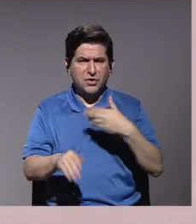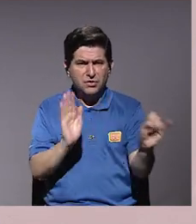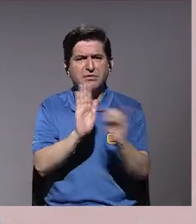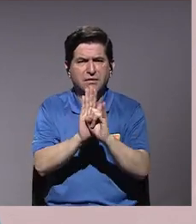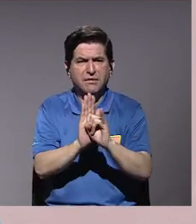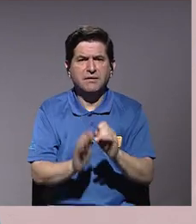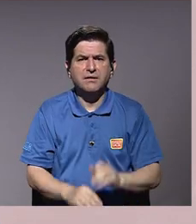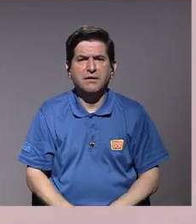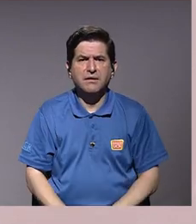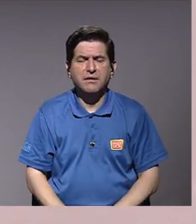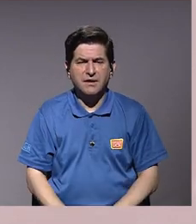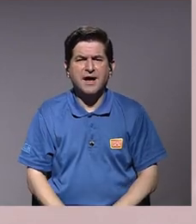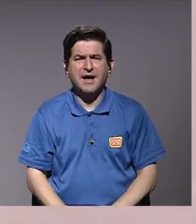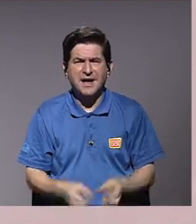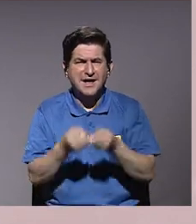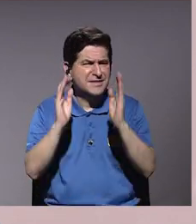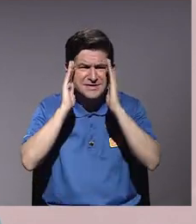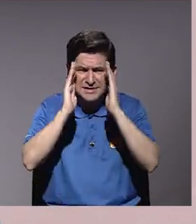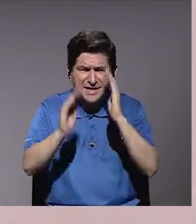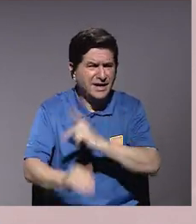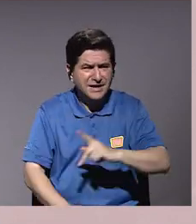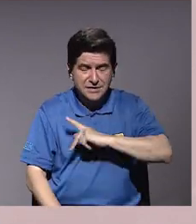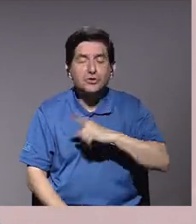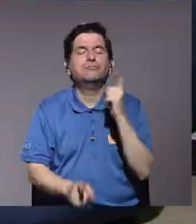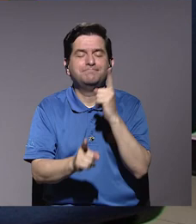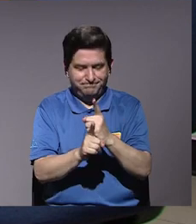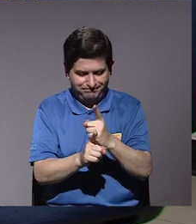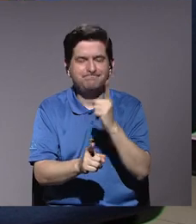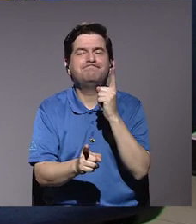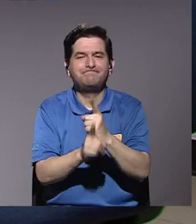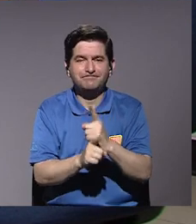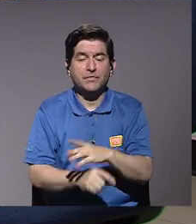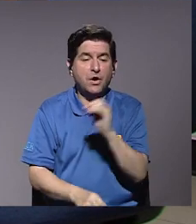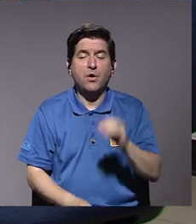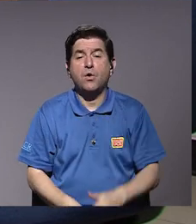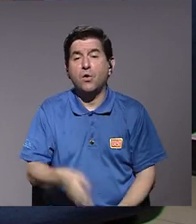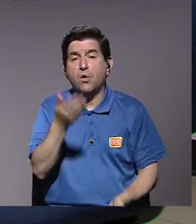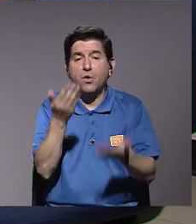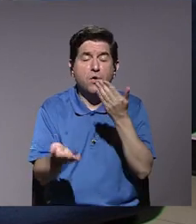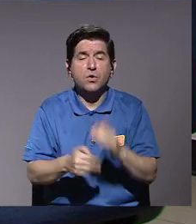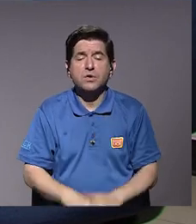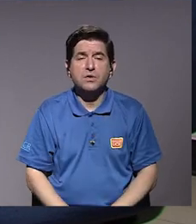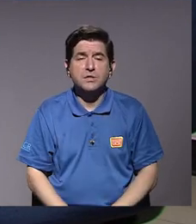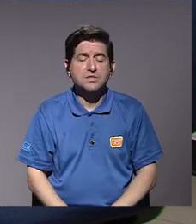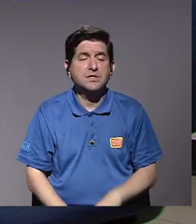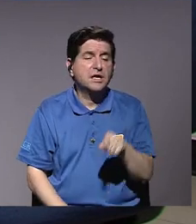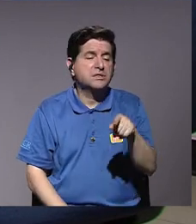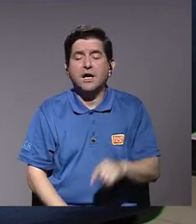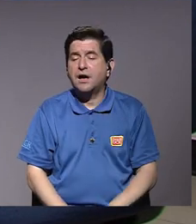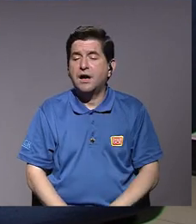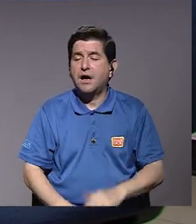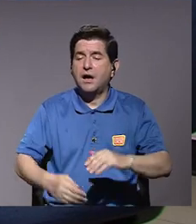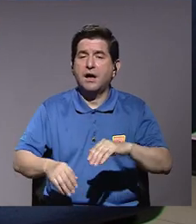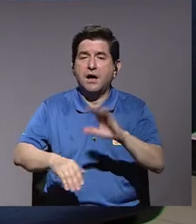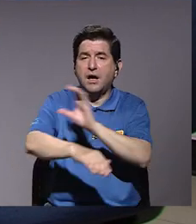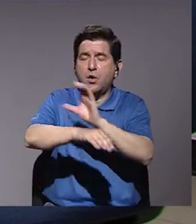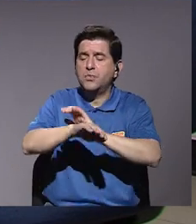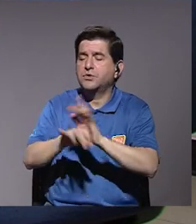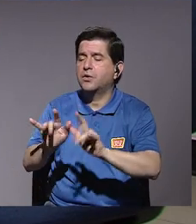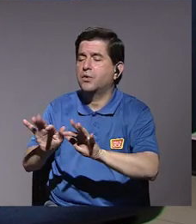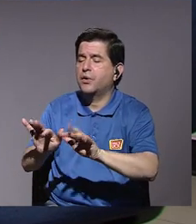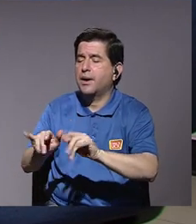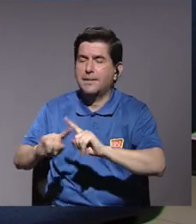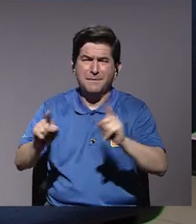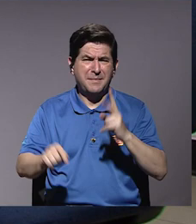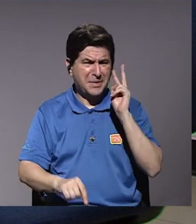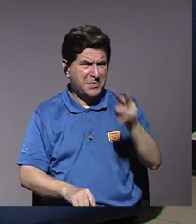una identidad. Impersonal. Es impersonal, exactamente, muchas gracias. O que se escribe mucho en la computadora y se está viendo la computadora y no se está viendo